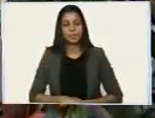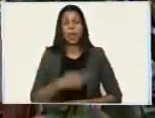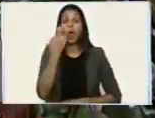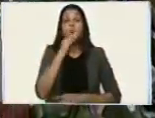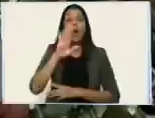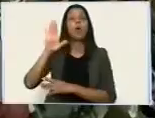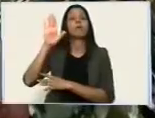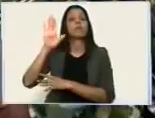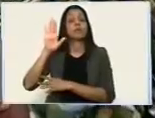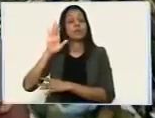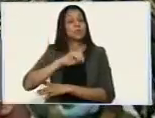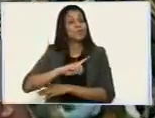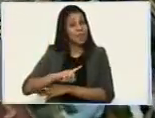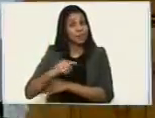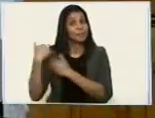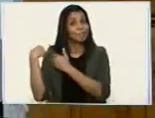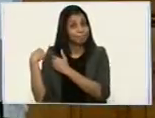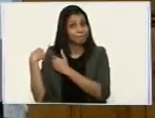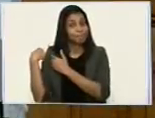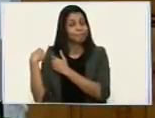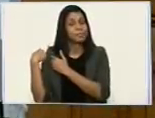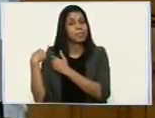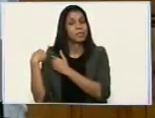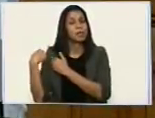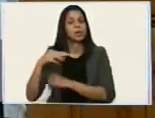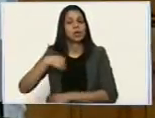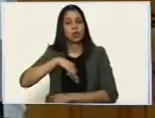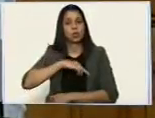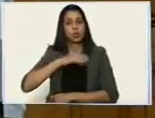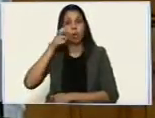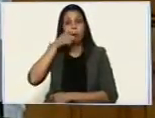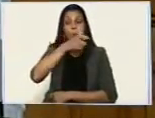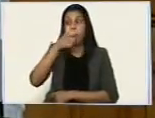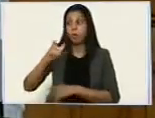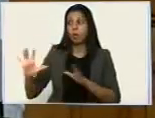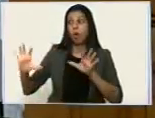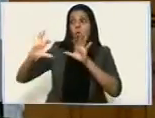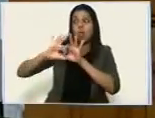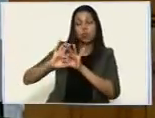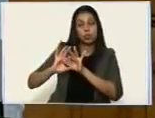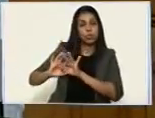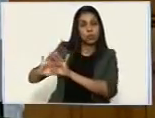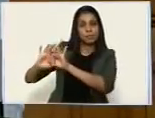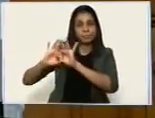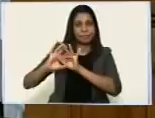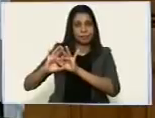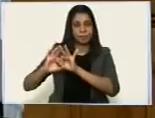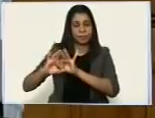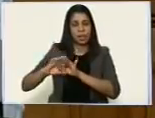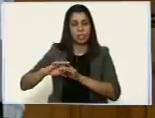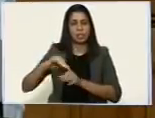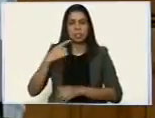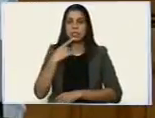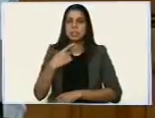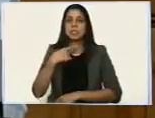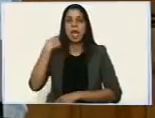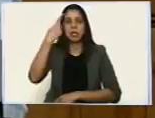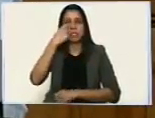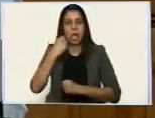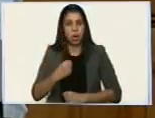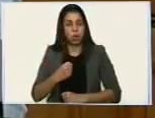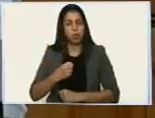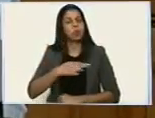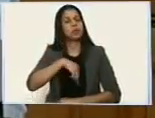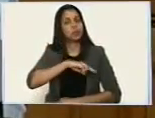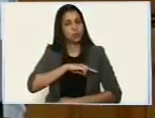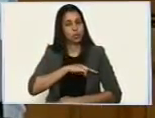Compromiso ineludible. Y como somos expresiones del pueblo, podemos decir con absoluta seguridad que estamos